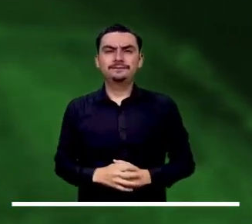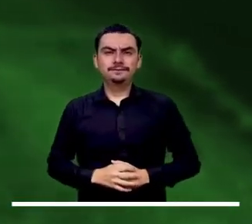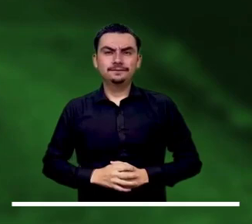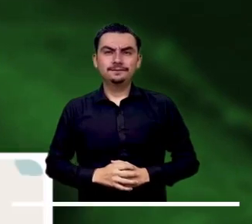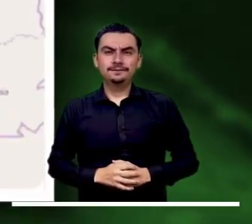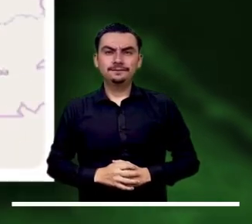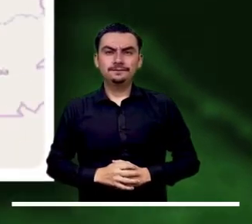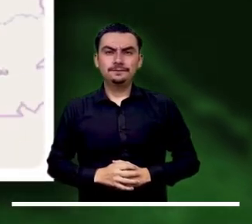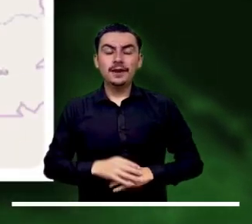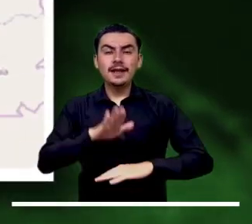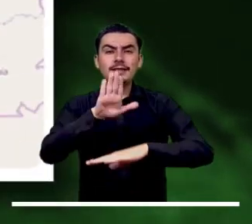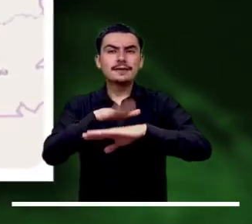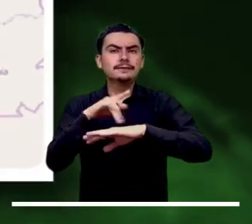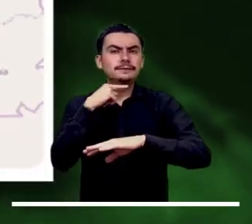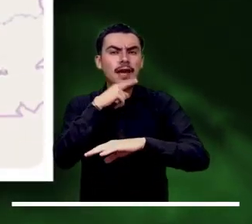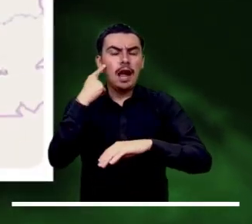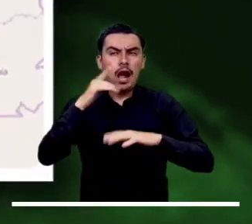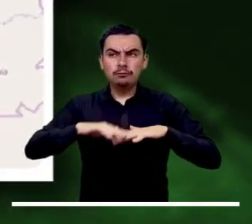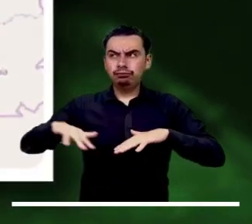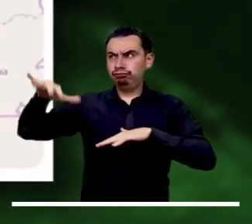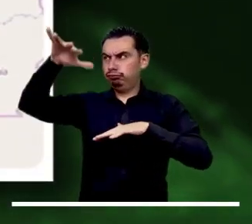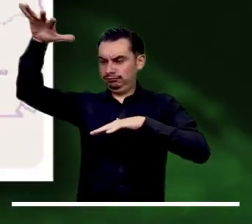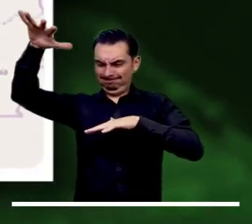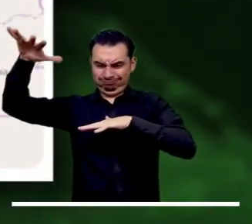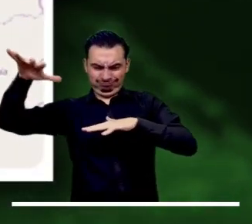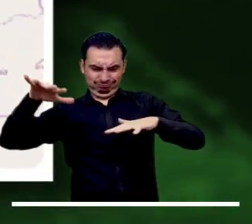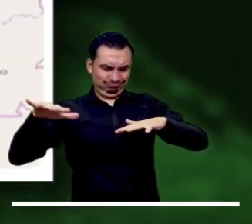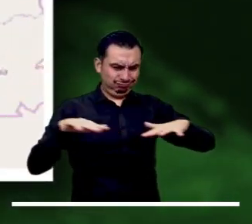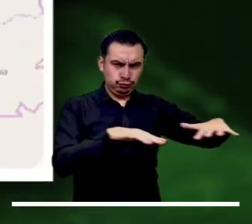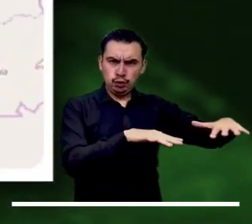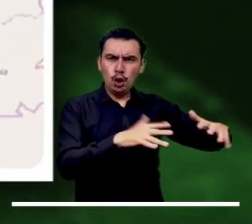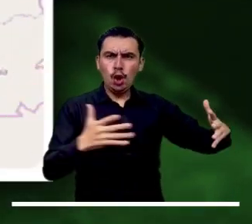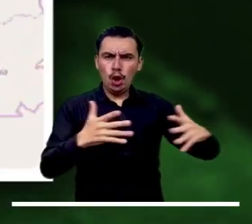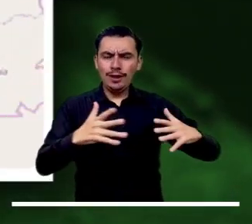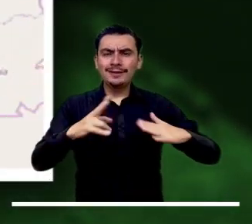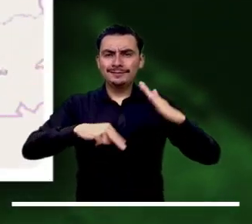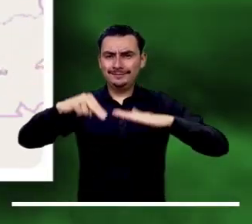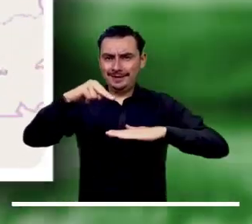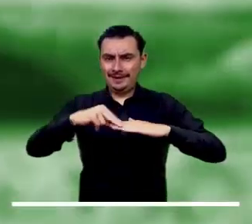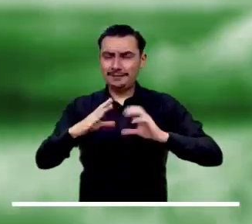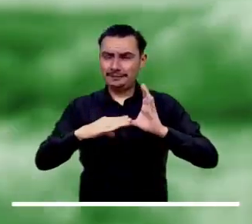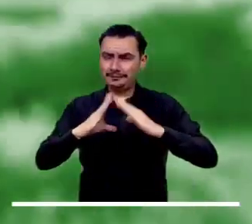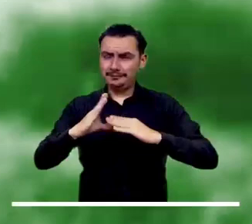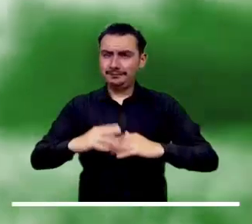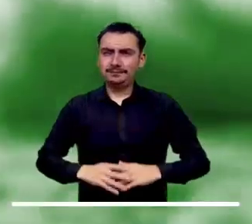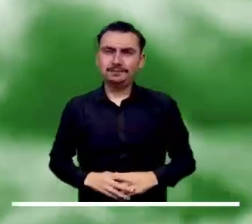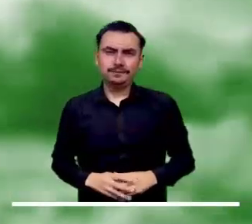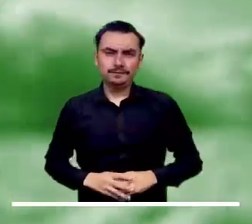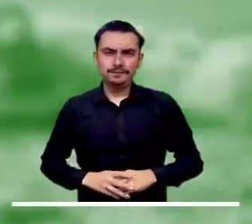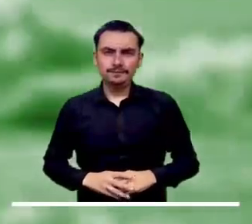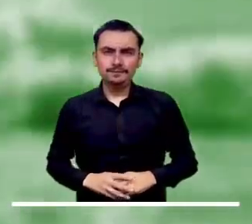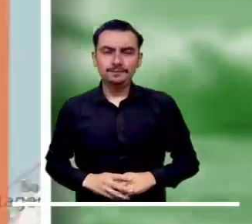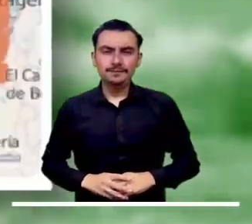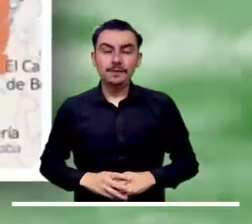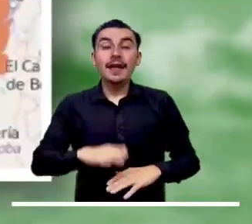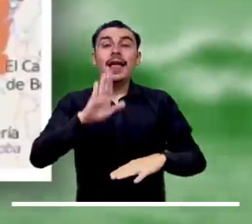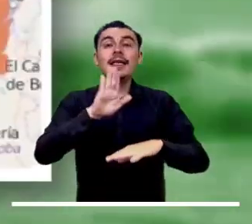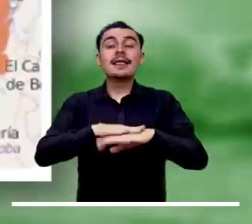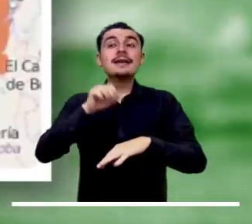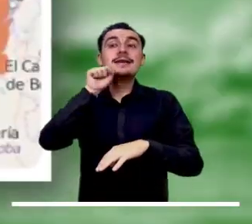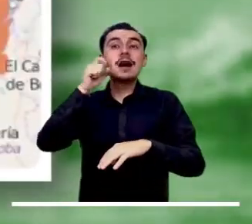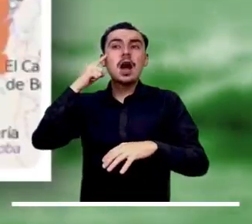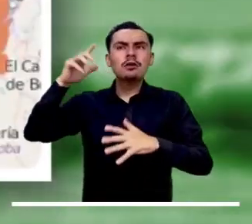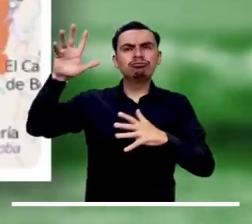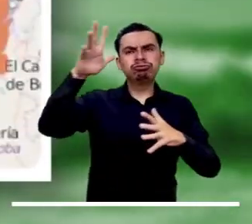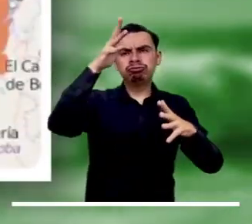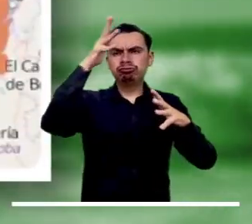Tolima, Caldas, Boyacá, Antioquia, Quindío y Cundinamarca, debido a los posibles deslizamientos. Alerta naranja por viento y